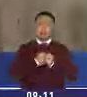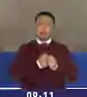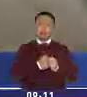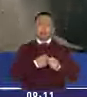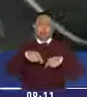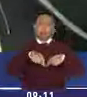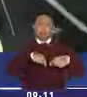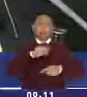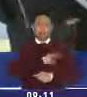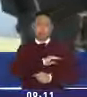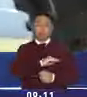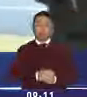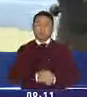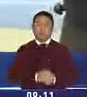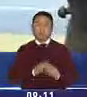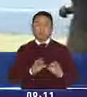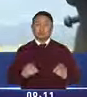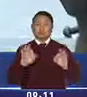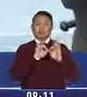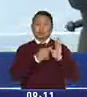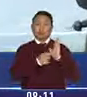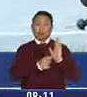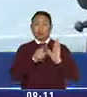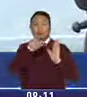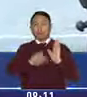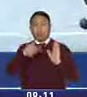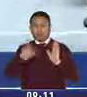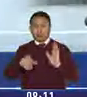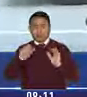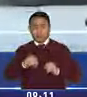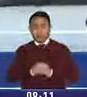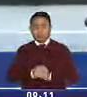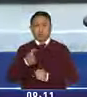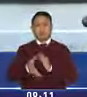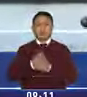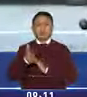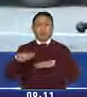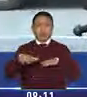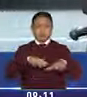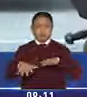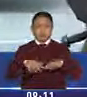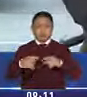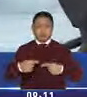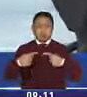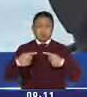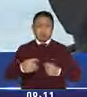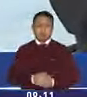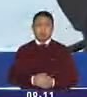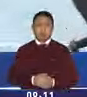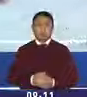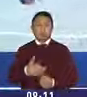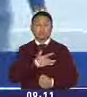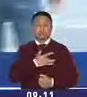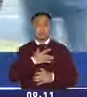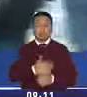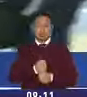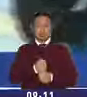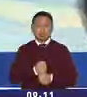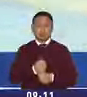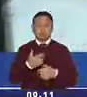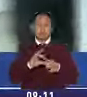transporte municipal. Esto es muy importante también para que los usuarios puedan dirigirse pues a sus actividades también de manera segura. Esta es la